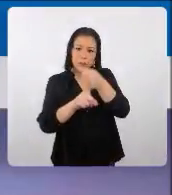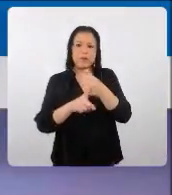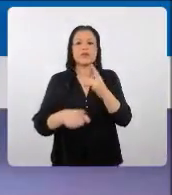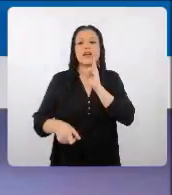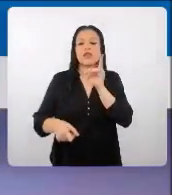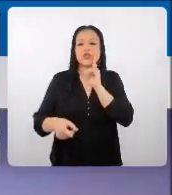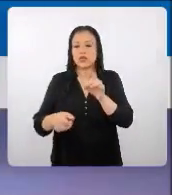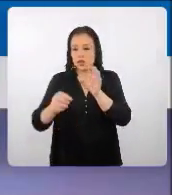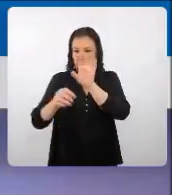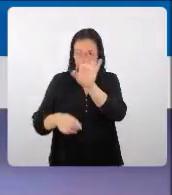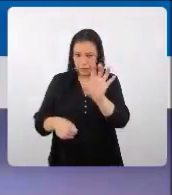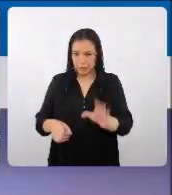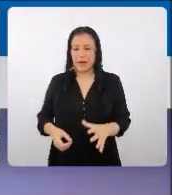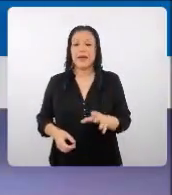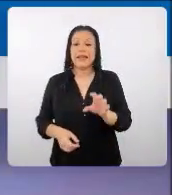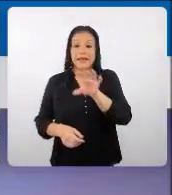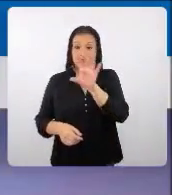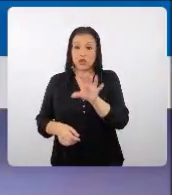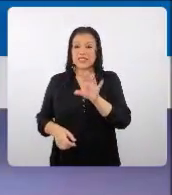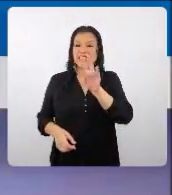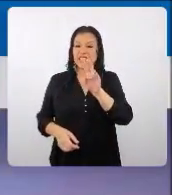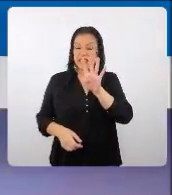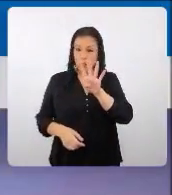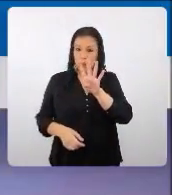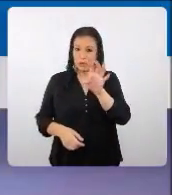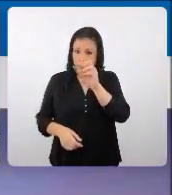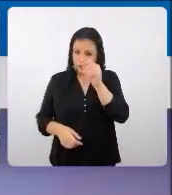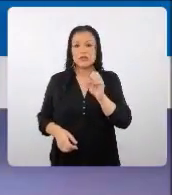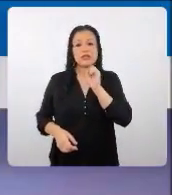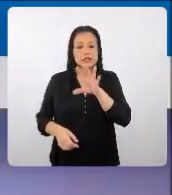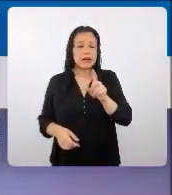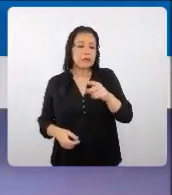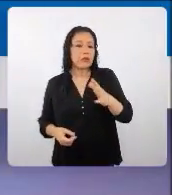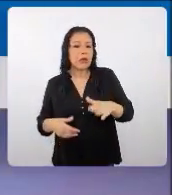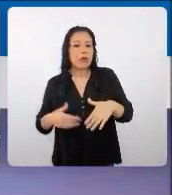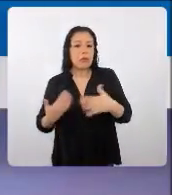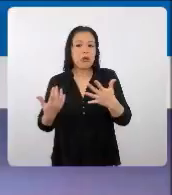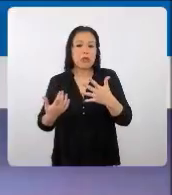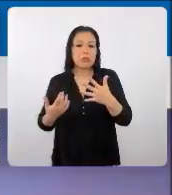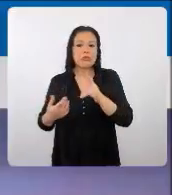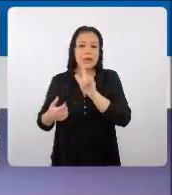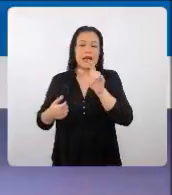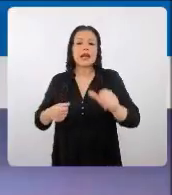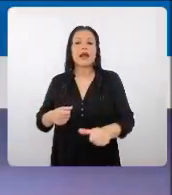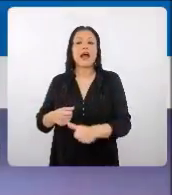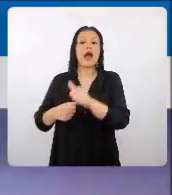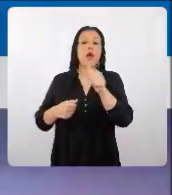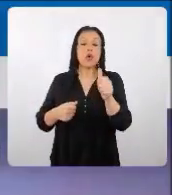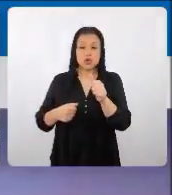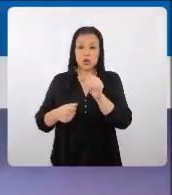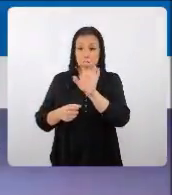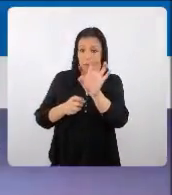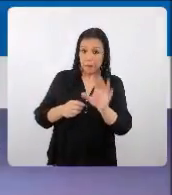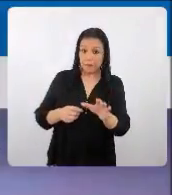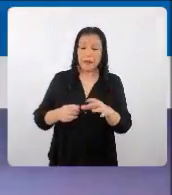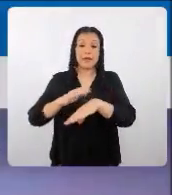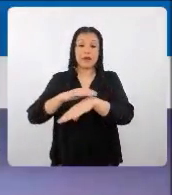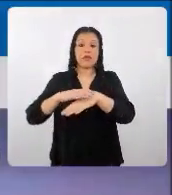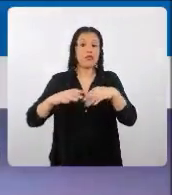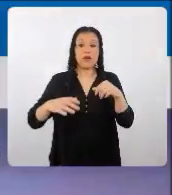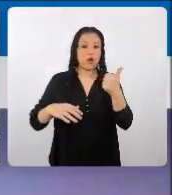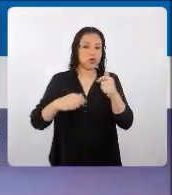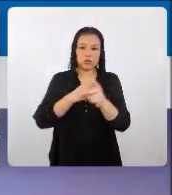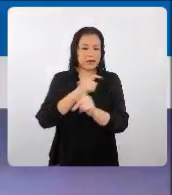Un 74% mencionaba que también viajaría fuera de su estado, pero dentro de su país. Al extranjero